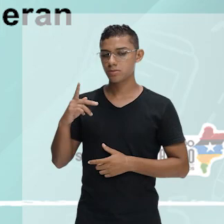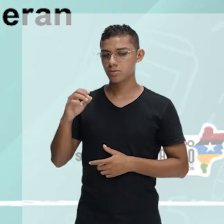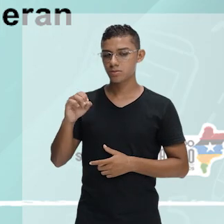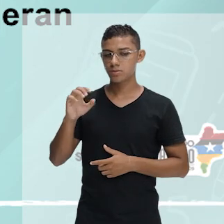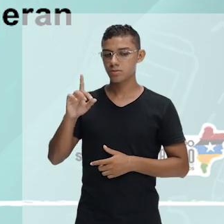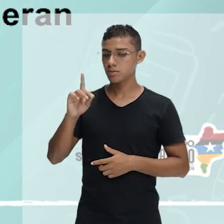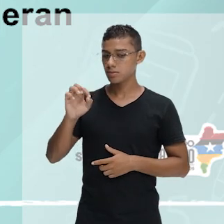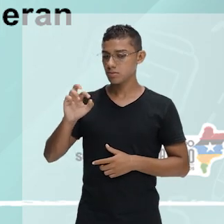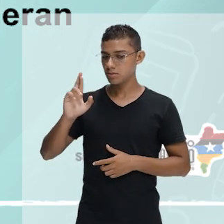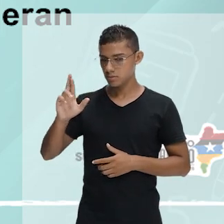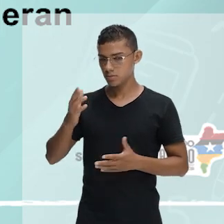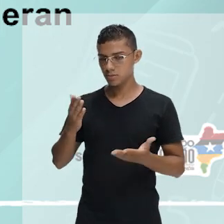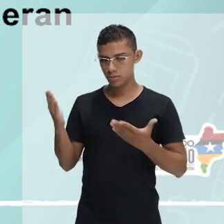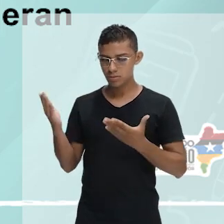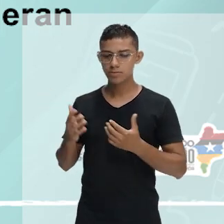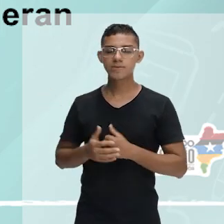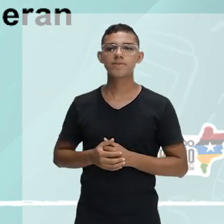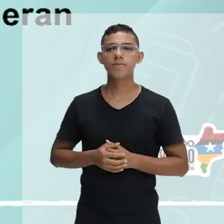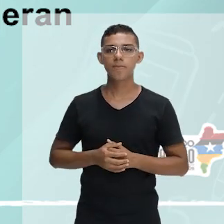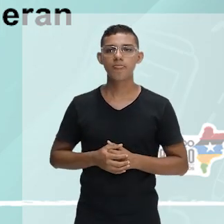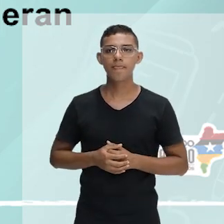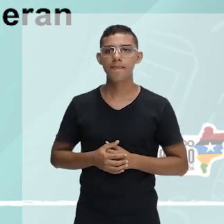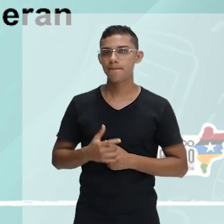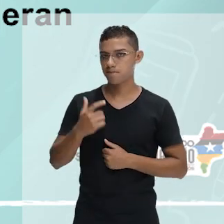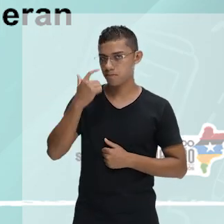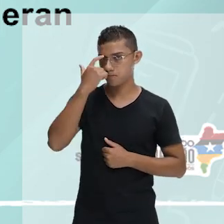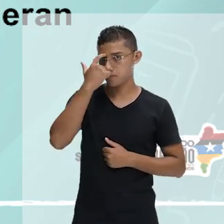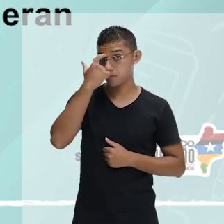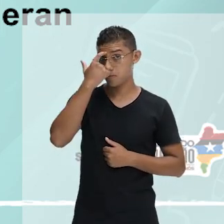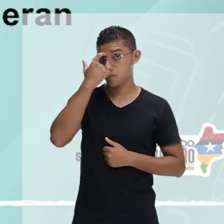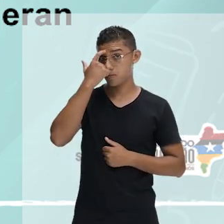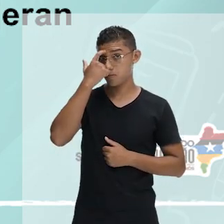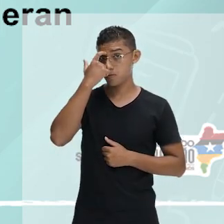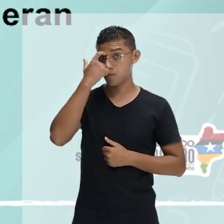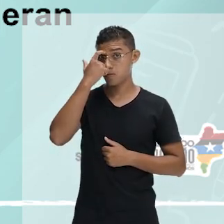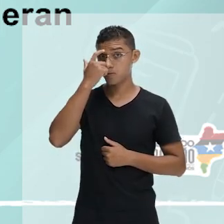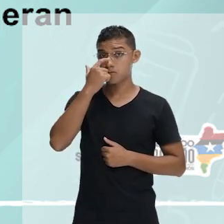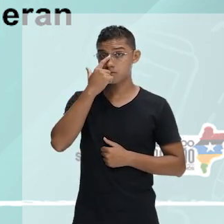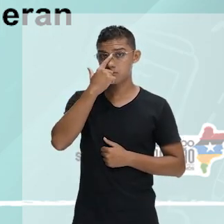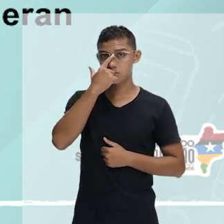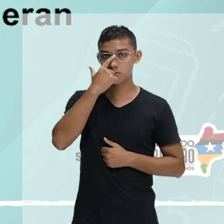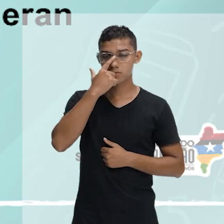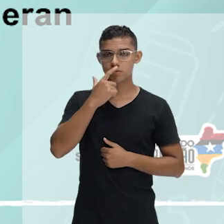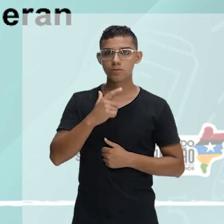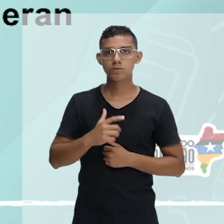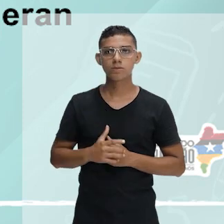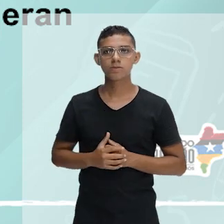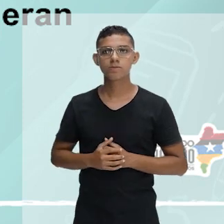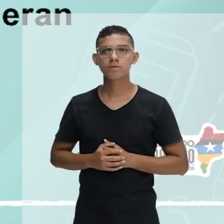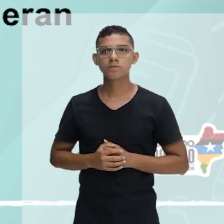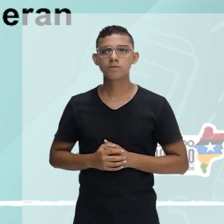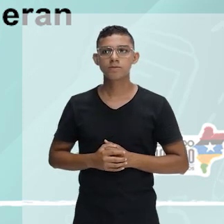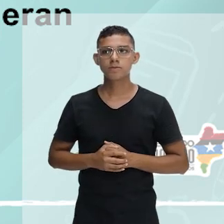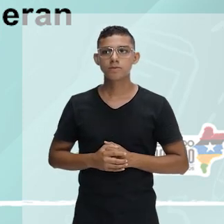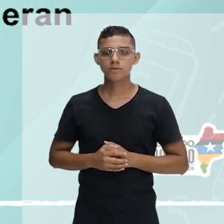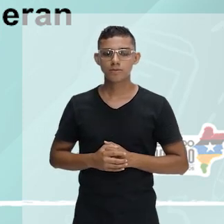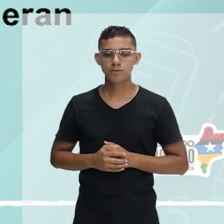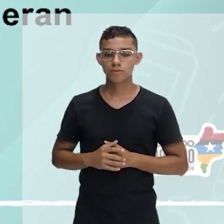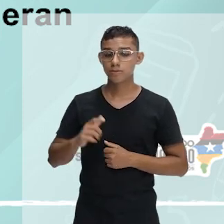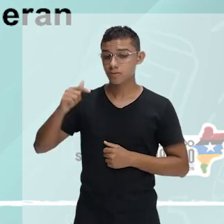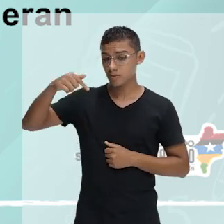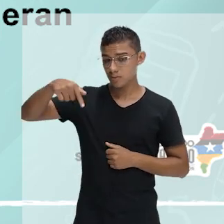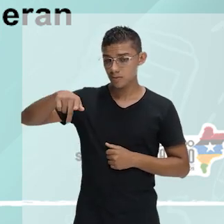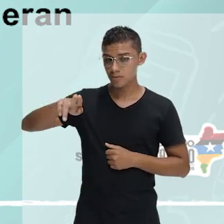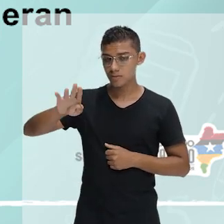pudiéramos, vosotros pudierais, ellos pudieran. Assim eu tenho querer, quisiera, quisieras, quisiera,